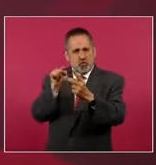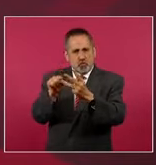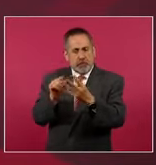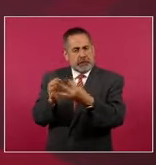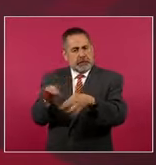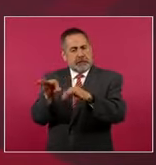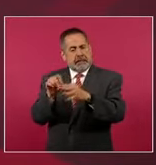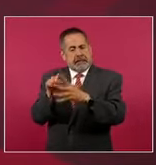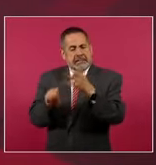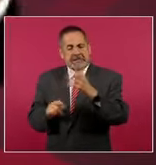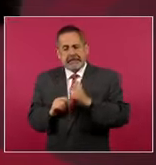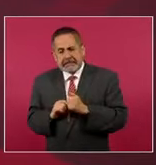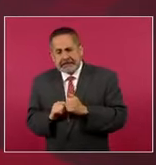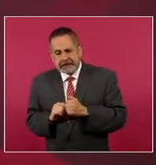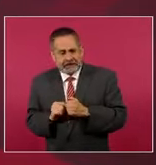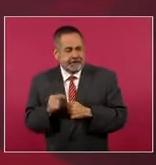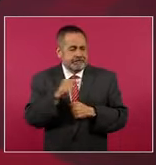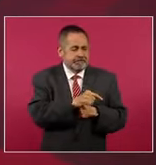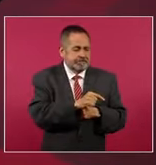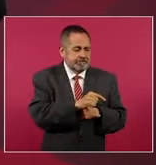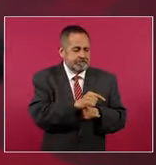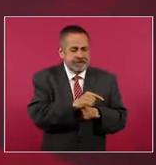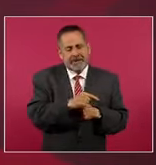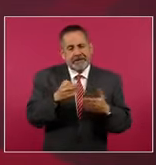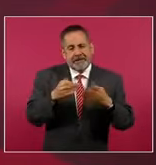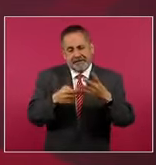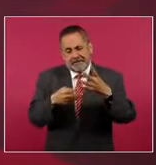Y qué dejar hacia adelante.